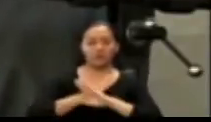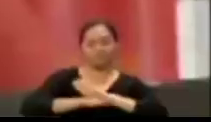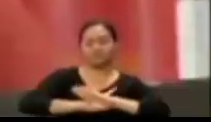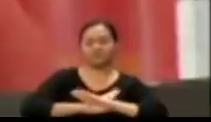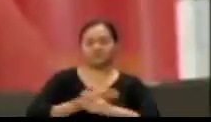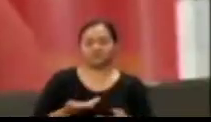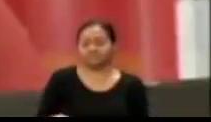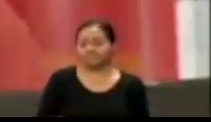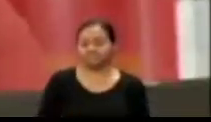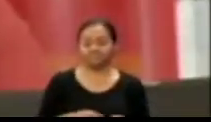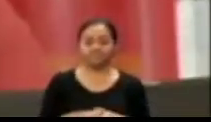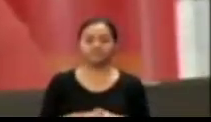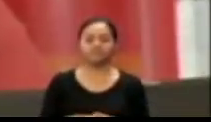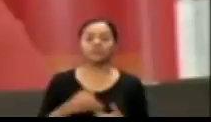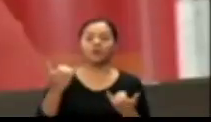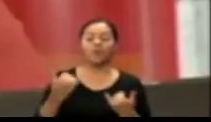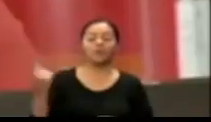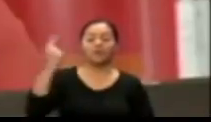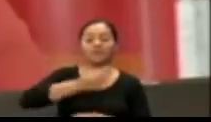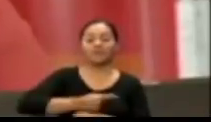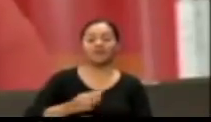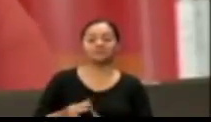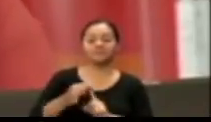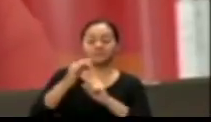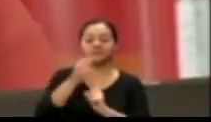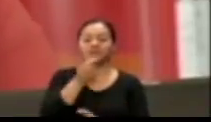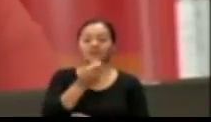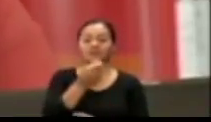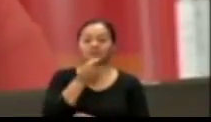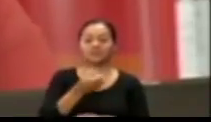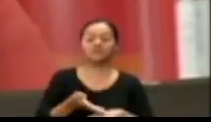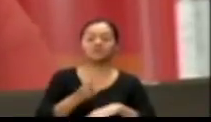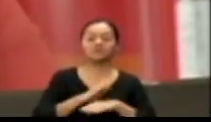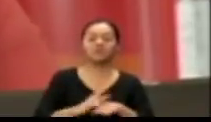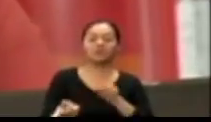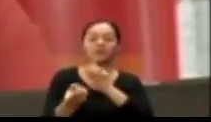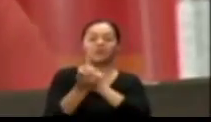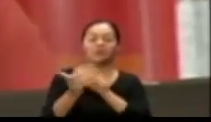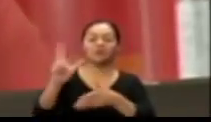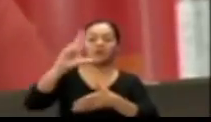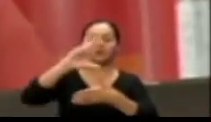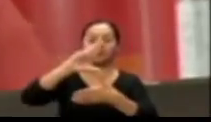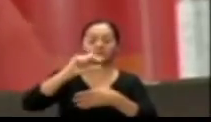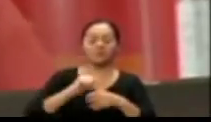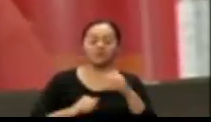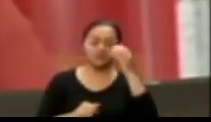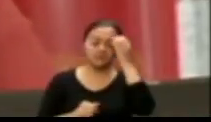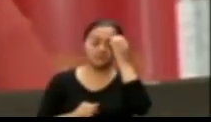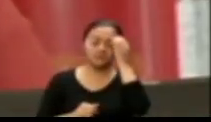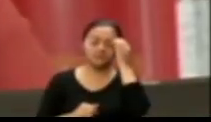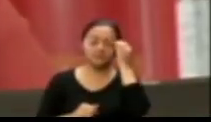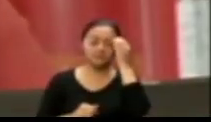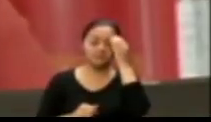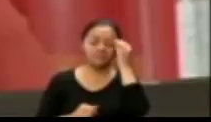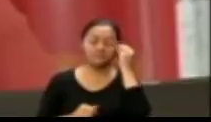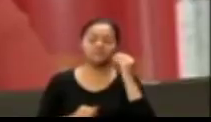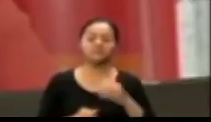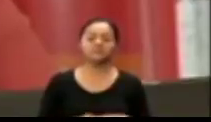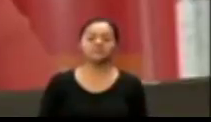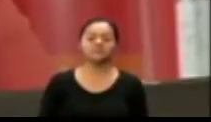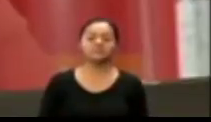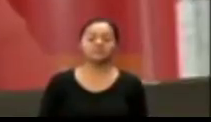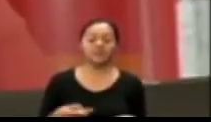Y en este día, también en este especial de Habla Ecuador, en donde estamos hablando acerca del encuentro latinoamericano progresista, el LAB